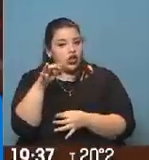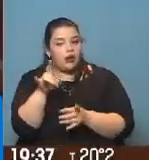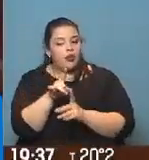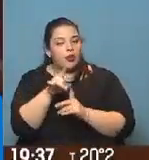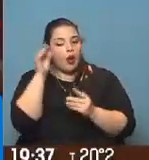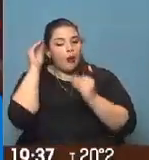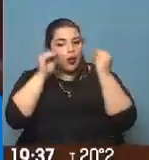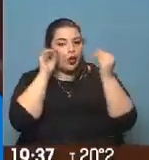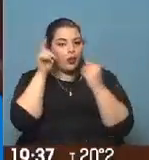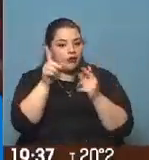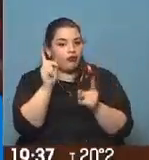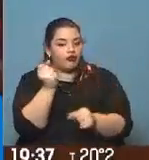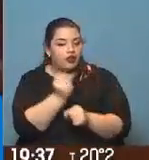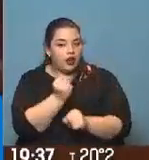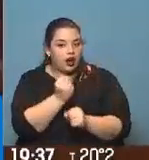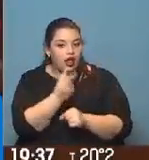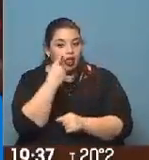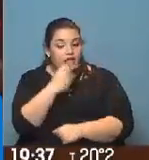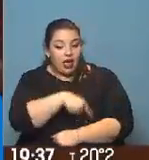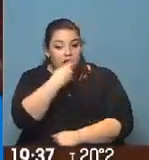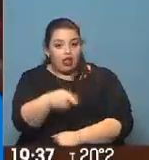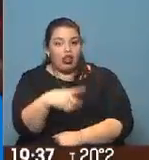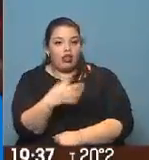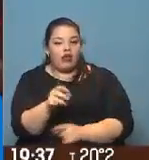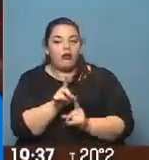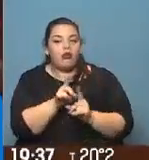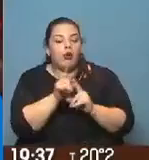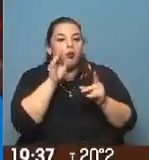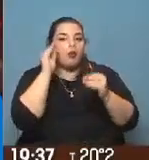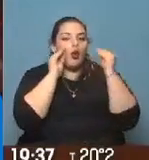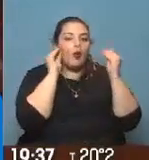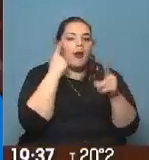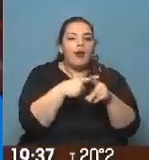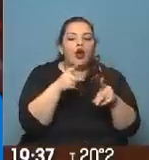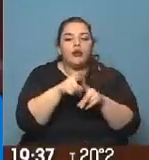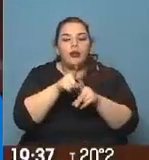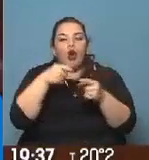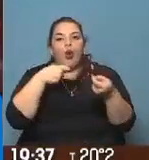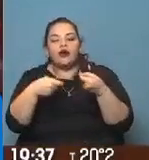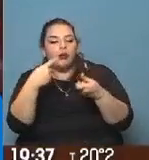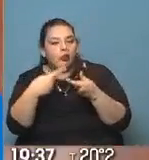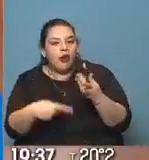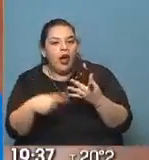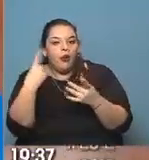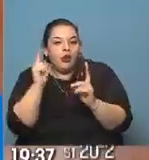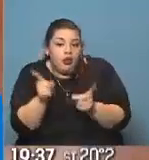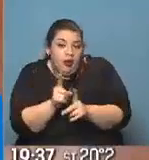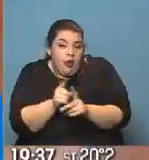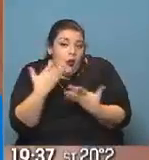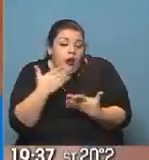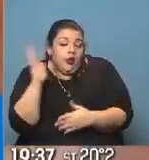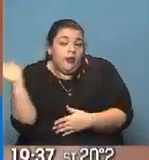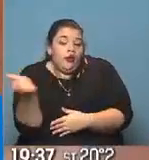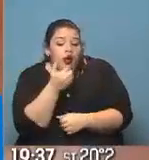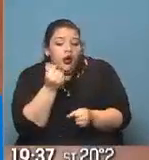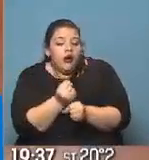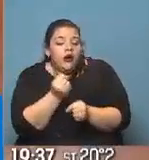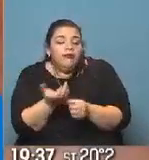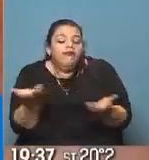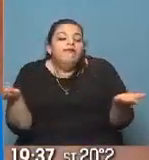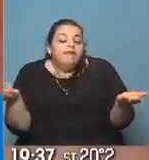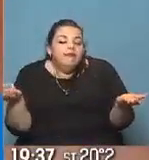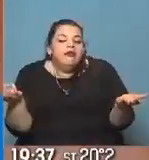está trabajando porque el día de mañana se tenga que mantener. Sí. Creo que es... Pero lo mismo se puede aplicar a todas las profesiones. Sí,